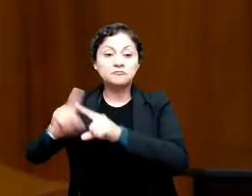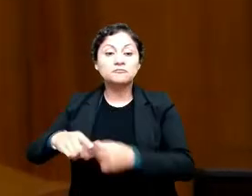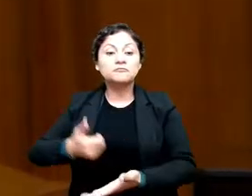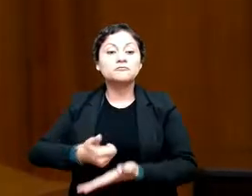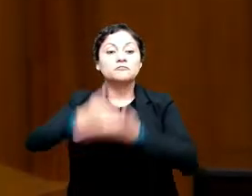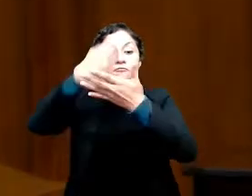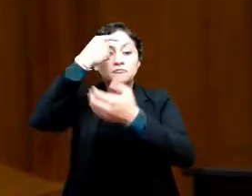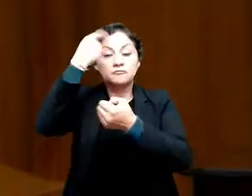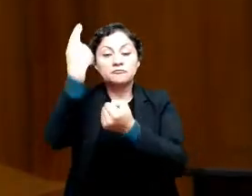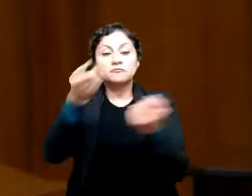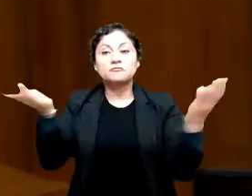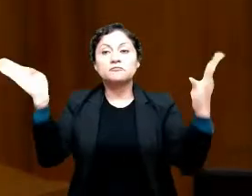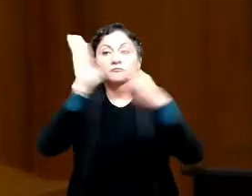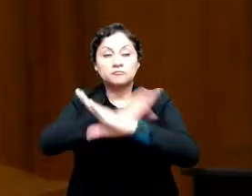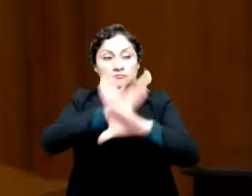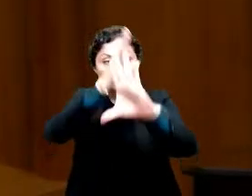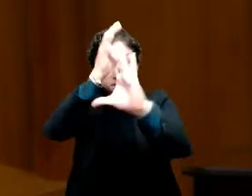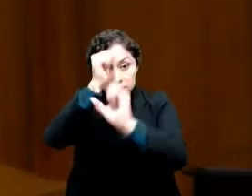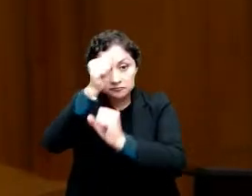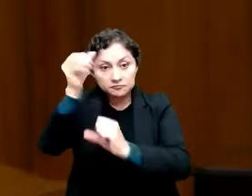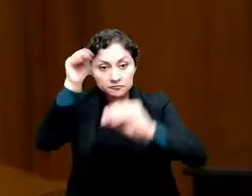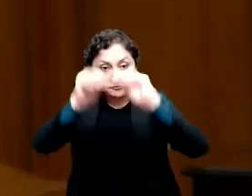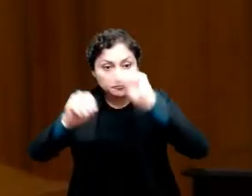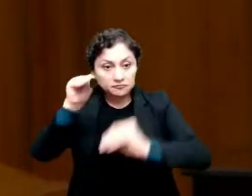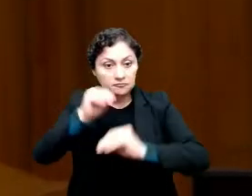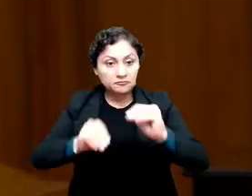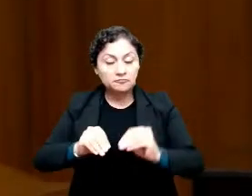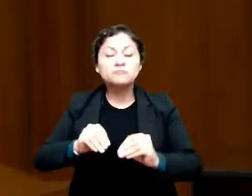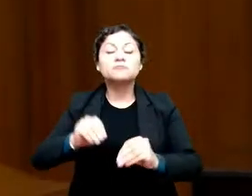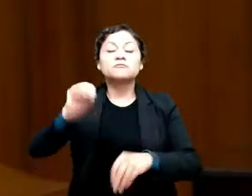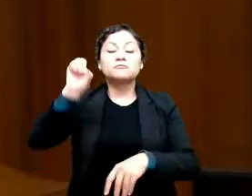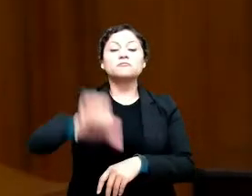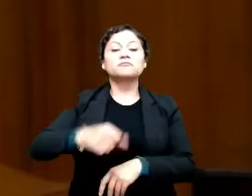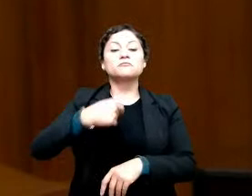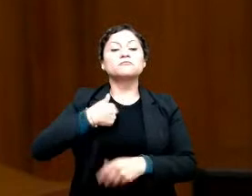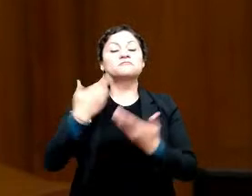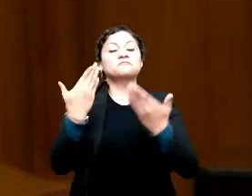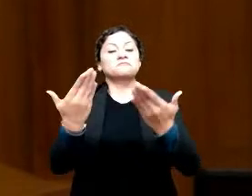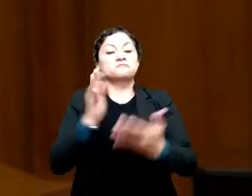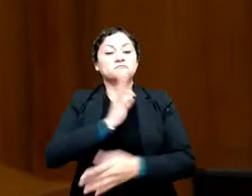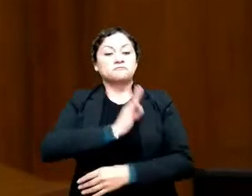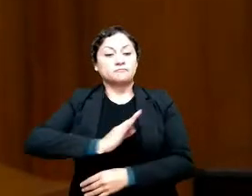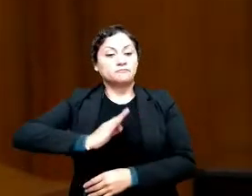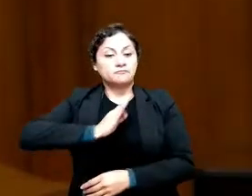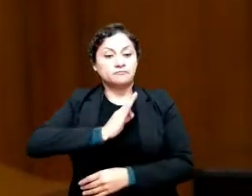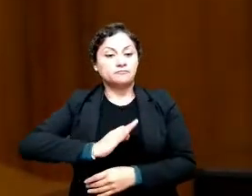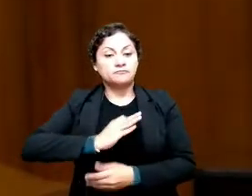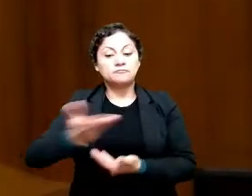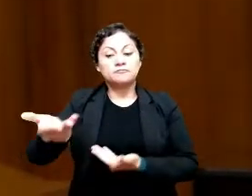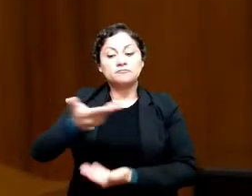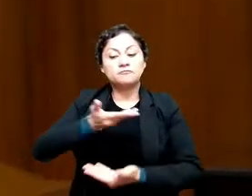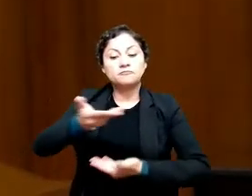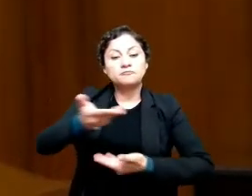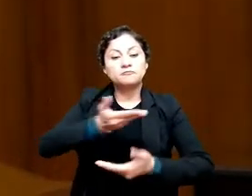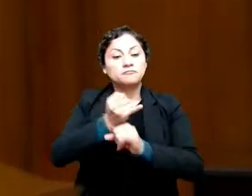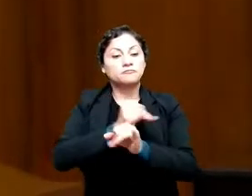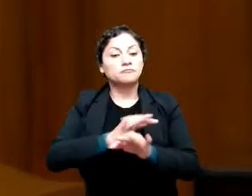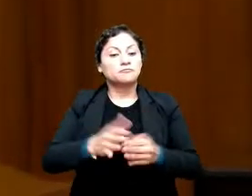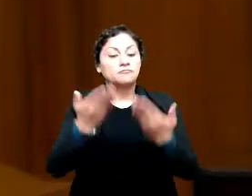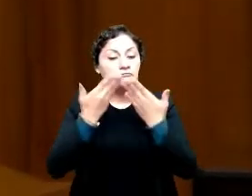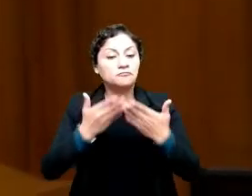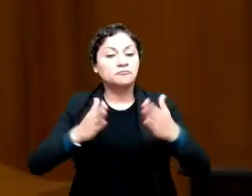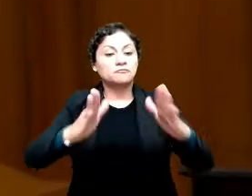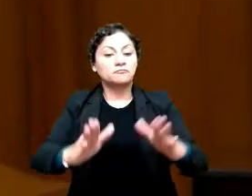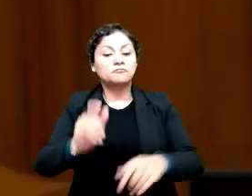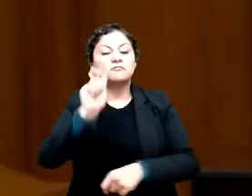acuerdos. Celebro la realización de este intercambio público y abierto, muestra del respeto y colaboración